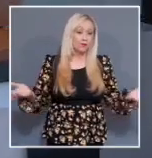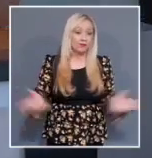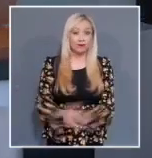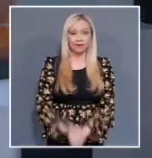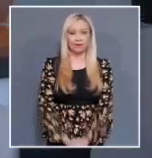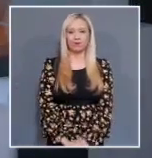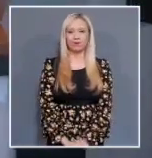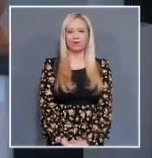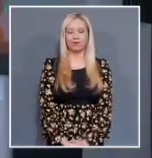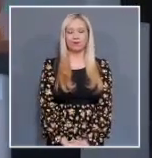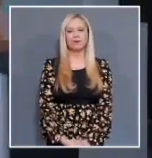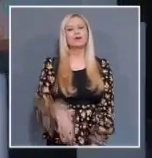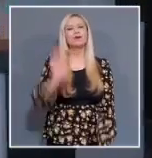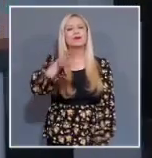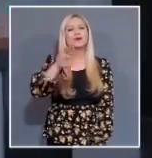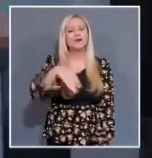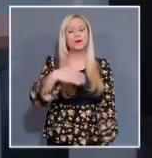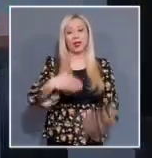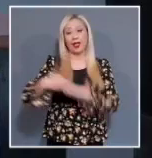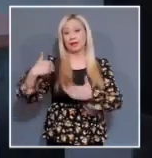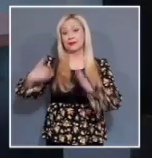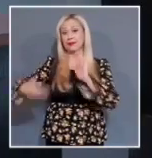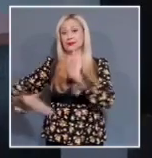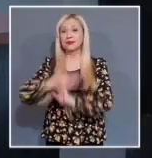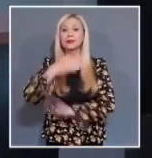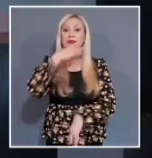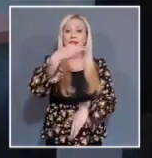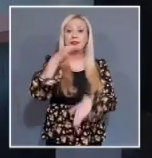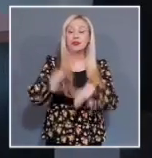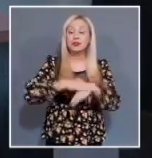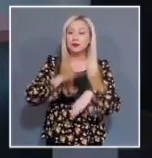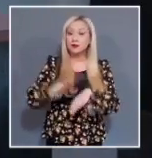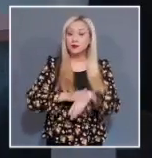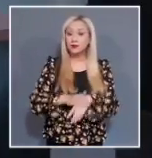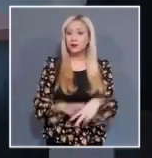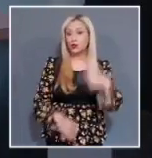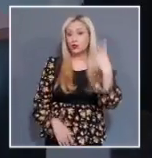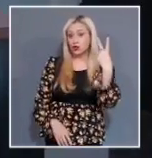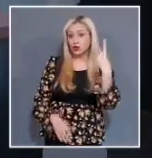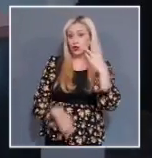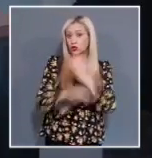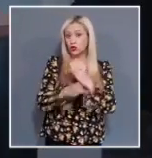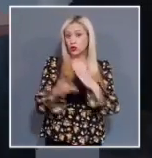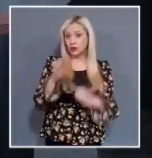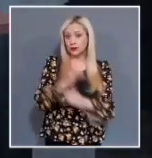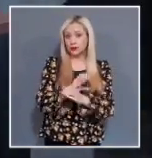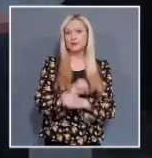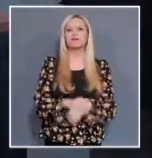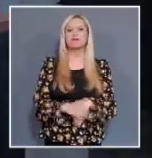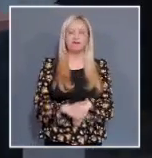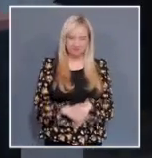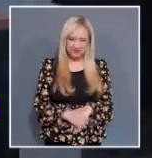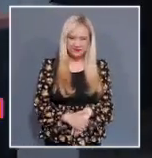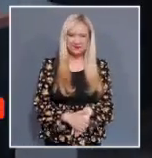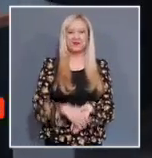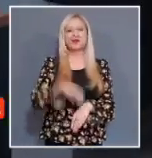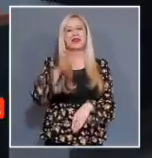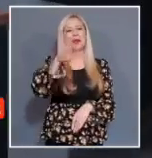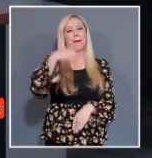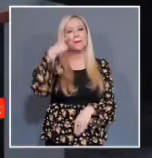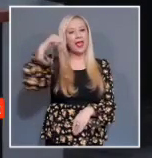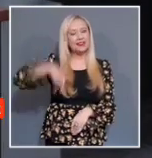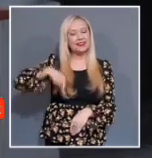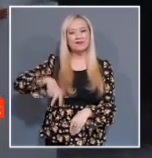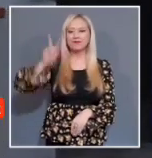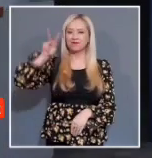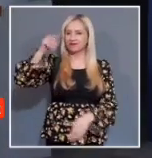Oiga, antes de despedirnos, un par de anuncios. Lo invitamos a mantenerse, desde luego, en la señal del canal del Poder Judicial